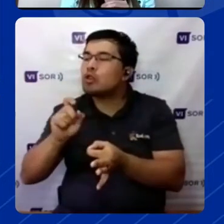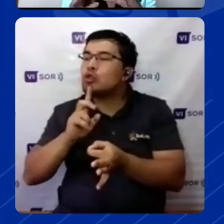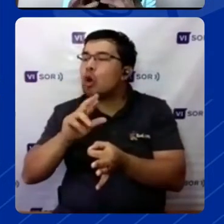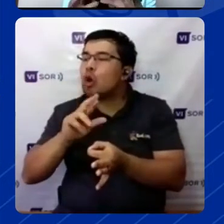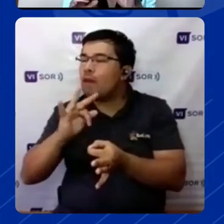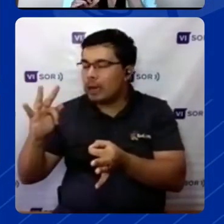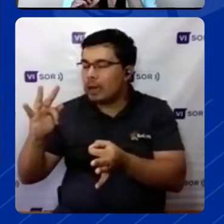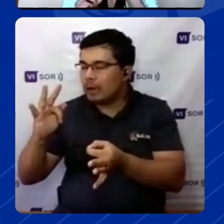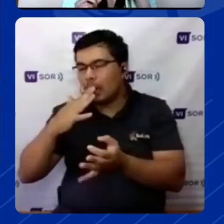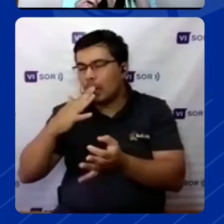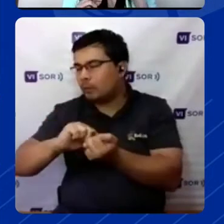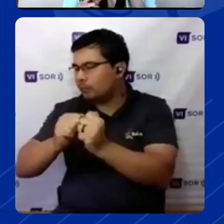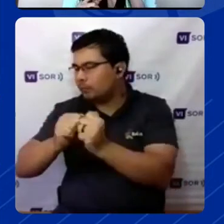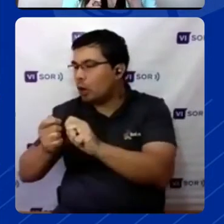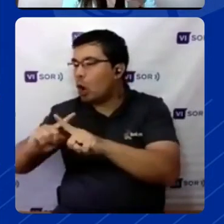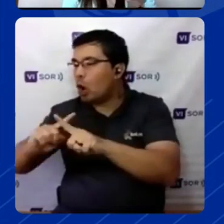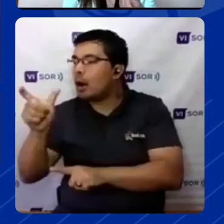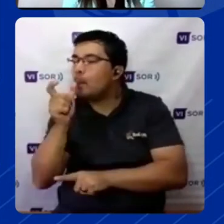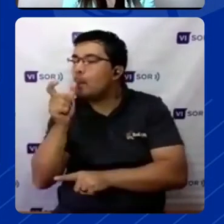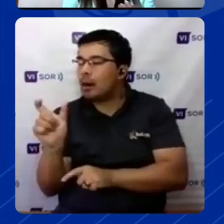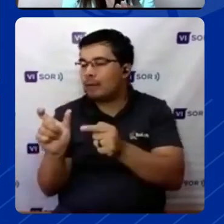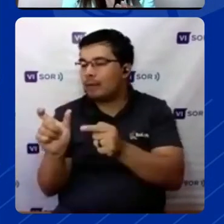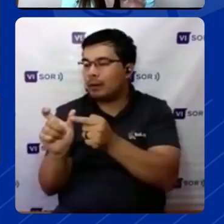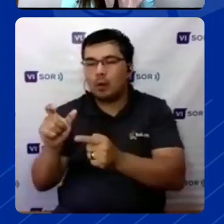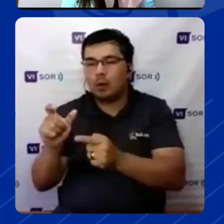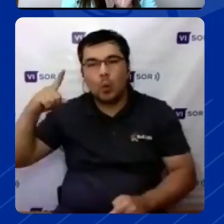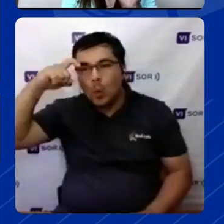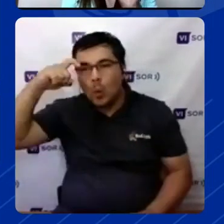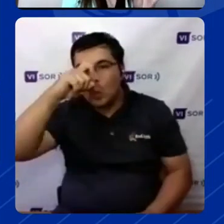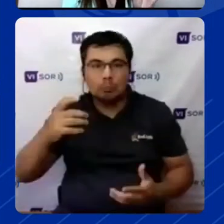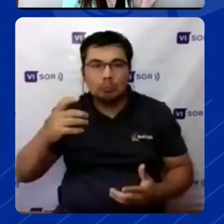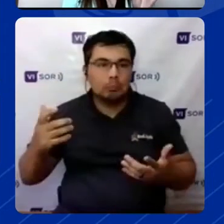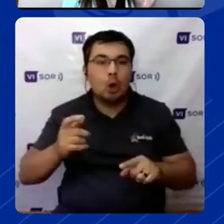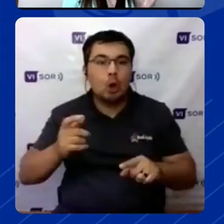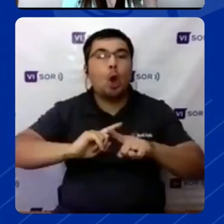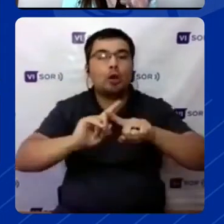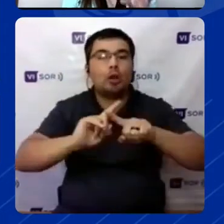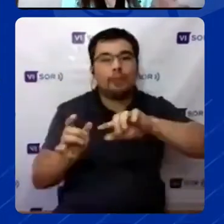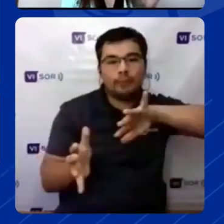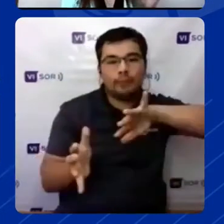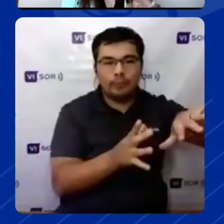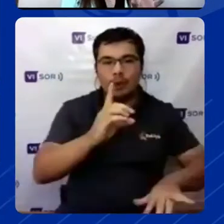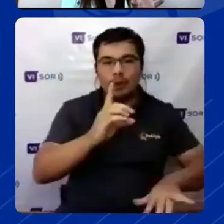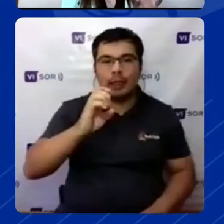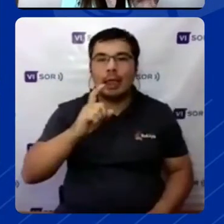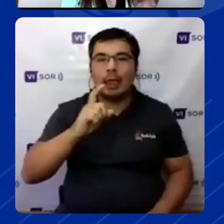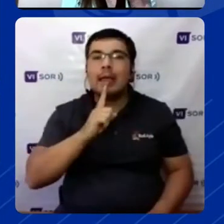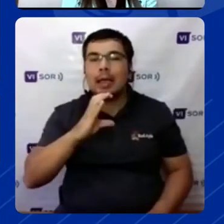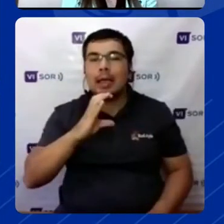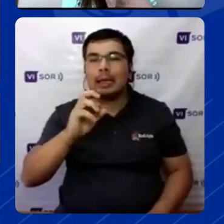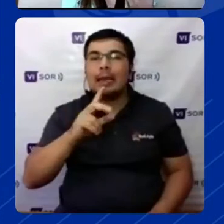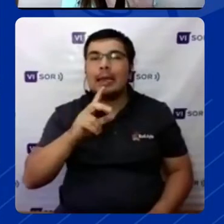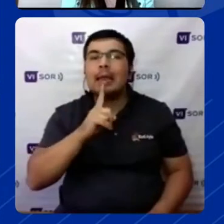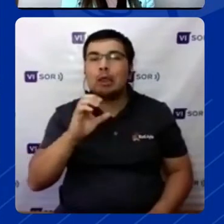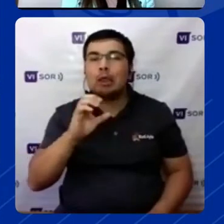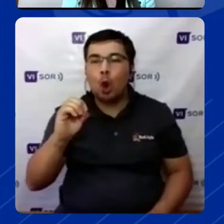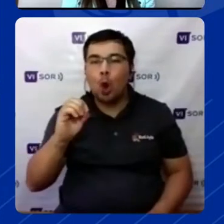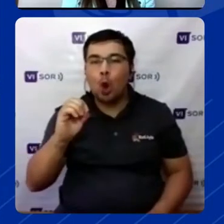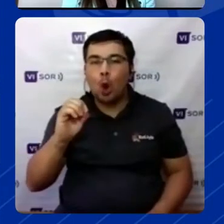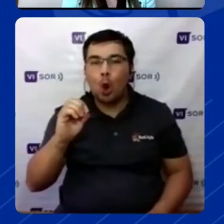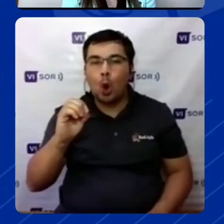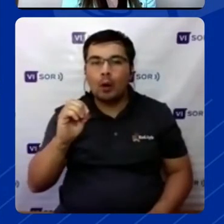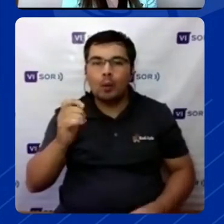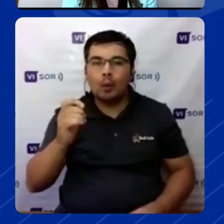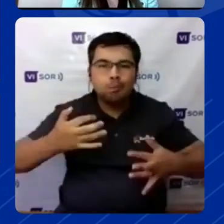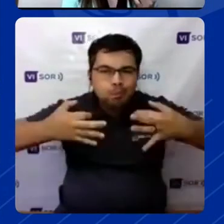Oscar, se ponen ahí, por ejemplo, decreto, la tenemos como una palabra difícil y tiene su propia definición al lado para facilitar la comprensión